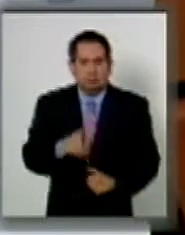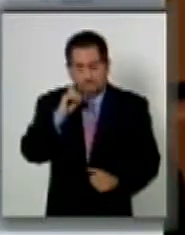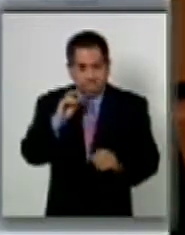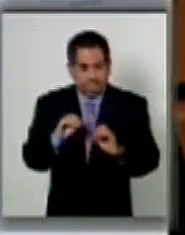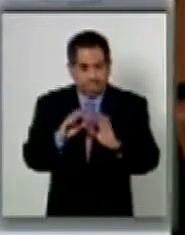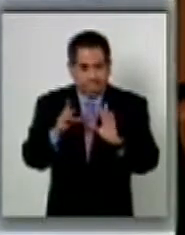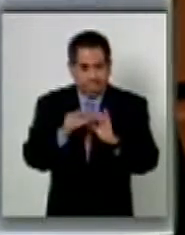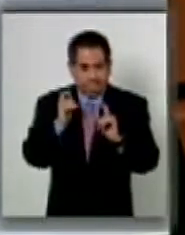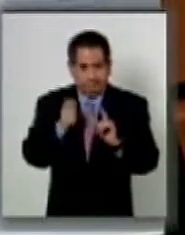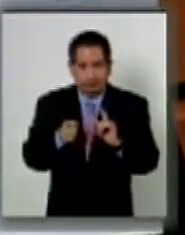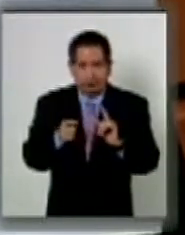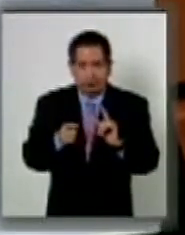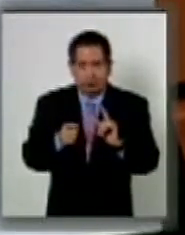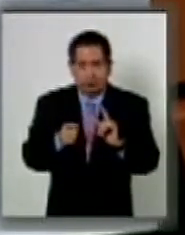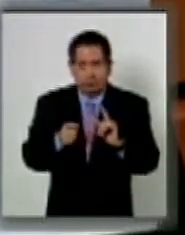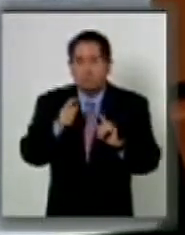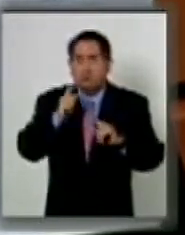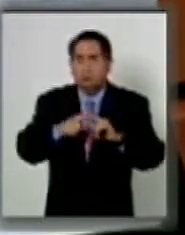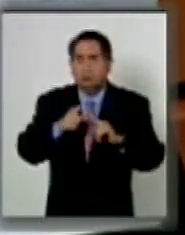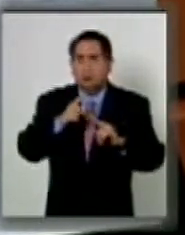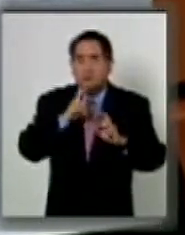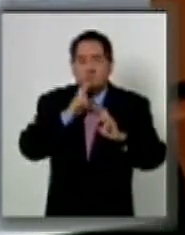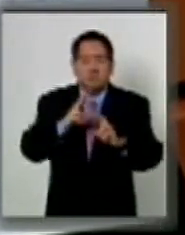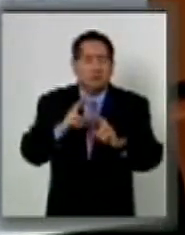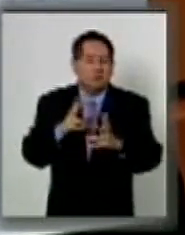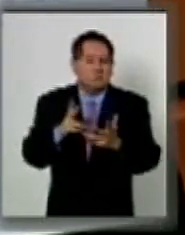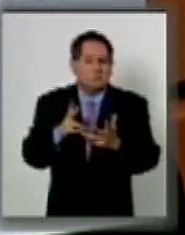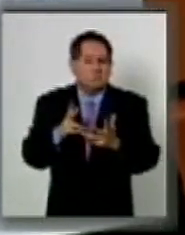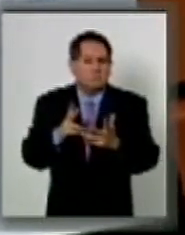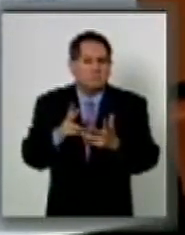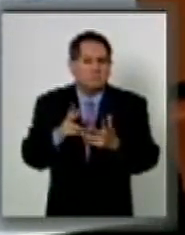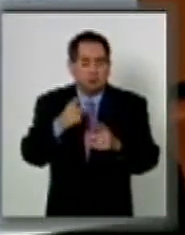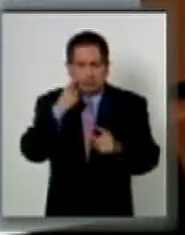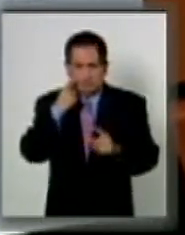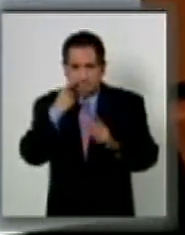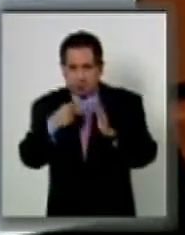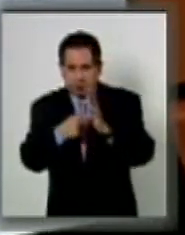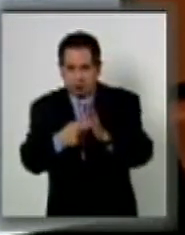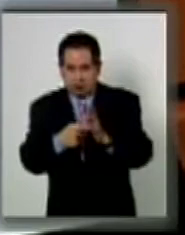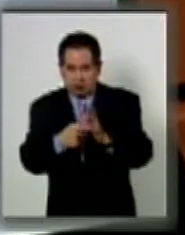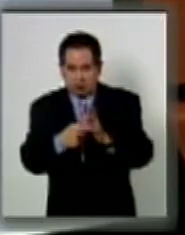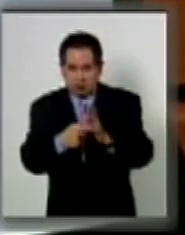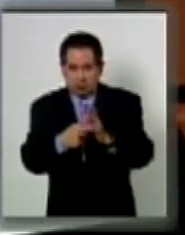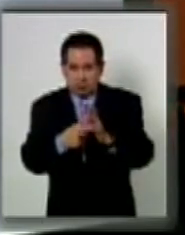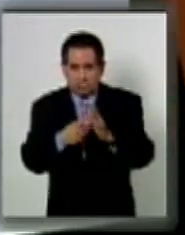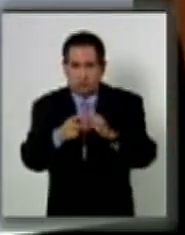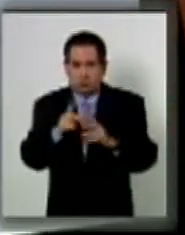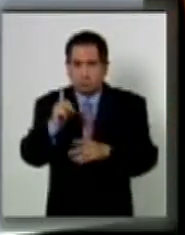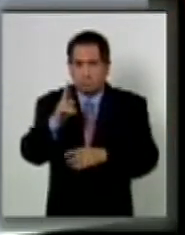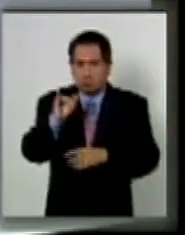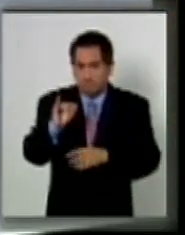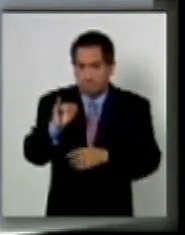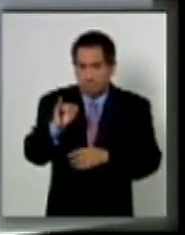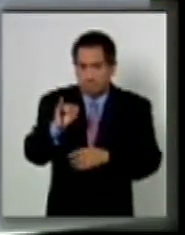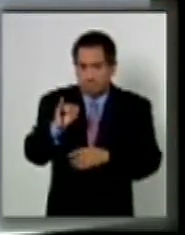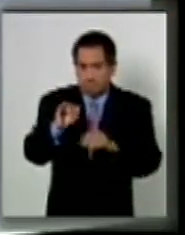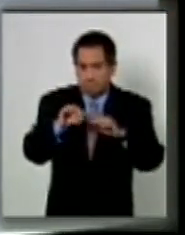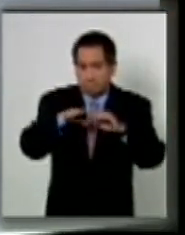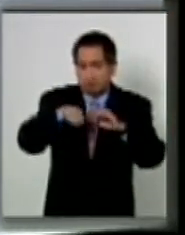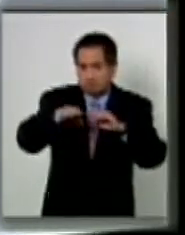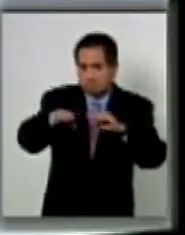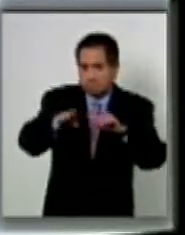Prácticamente hay resultados. Miren ustedes, Ecatepec del PRI, ¿en dónde